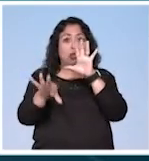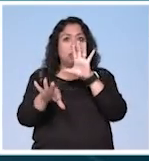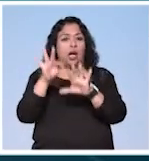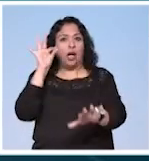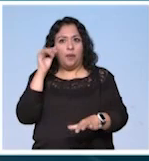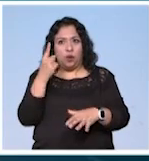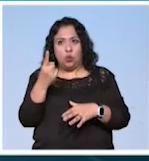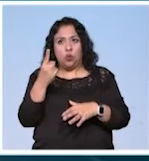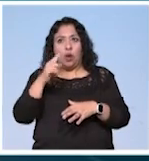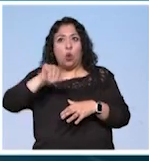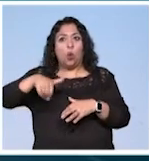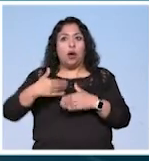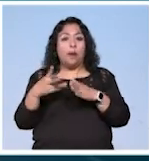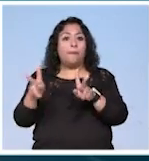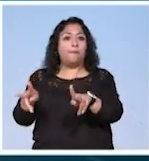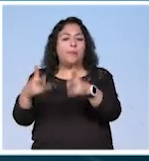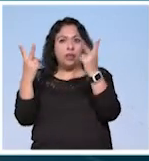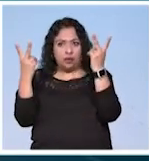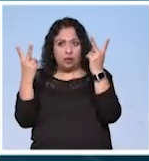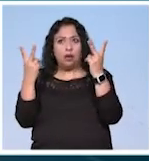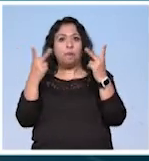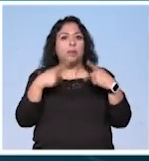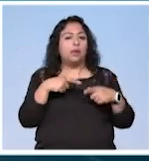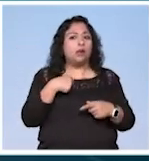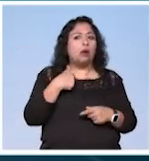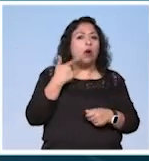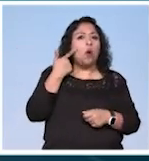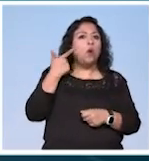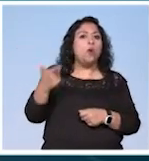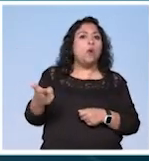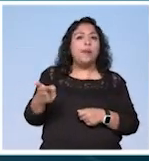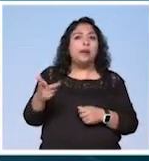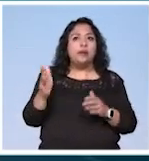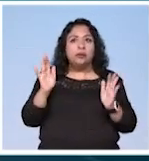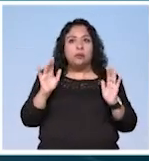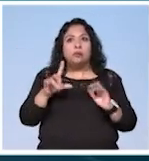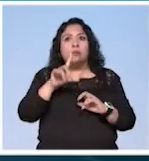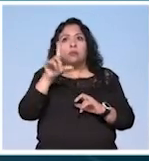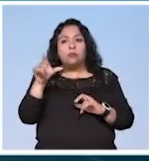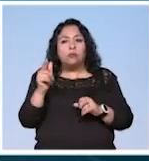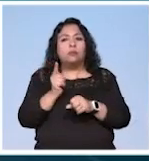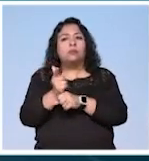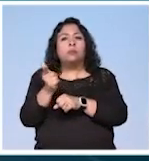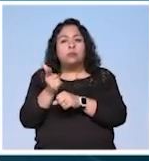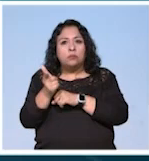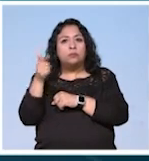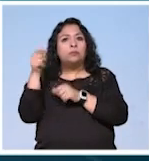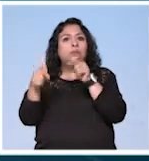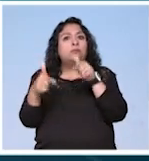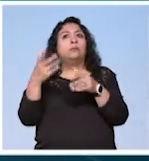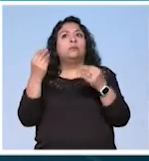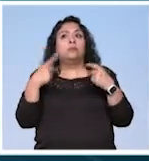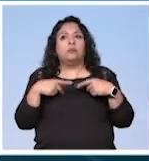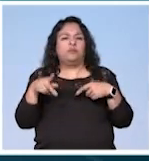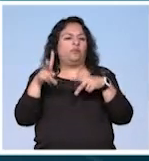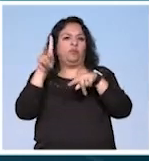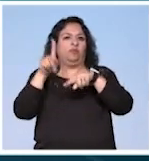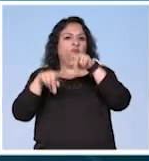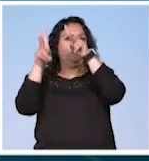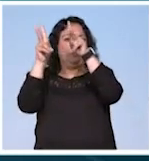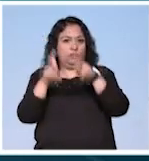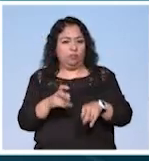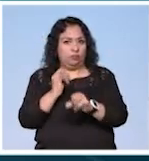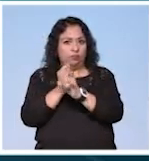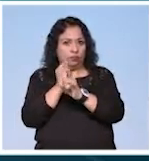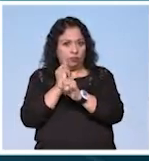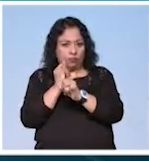una obra le encriptaban y la vendían y los artistas no se daban cuenta hasta que se empezaron a dar cuenta y muchos artistas bajaron sus obras